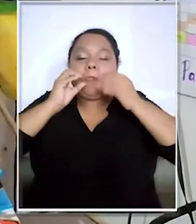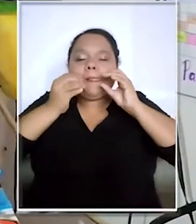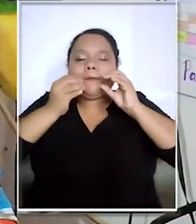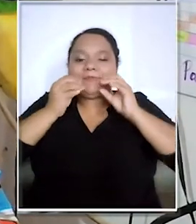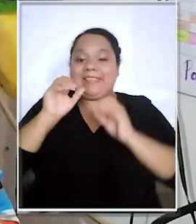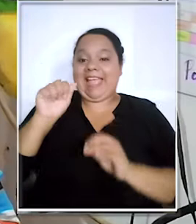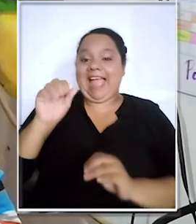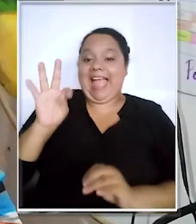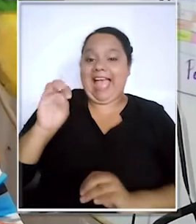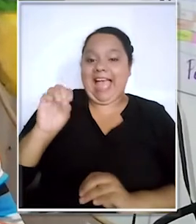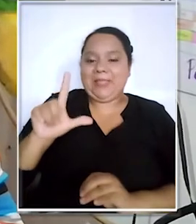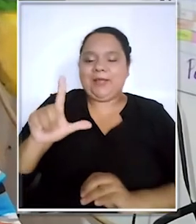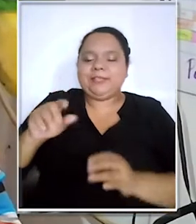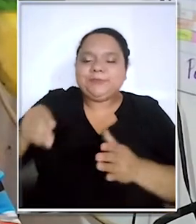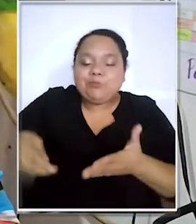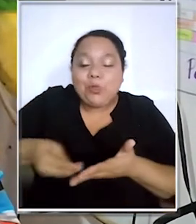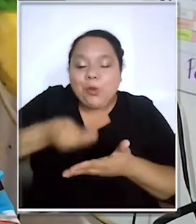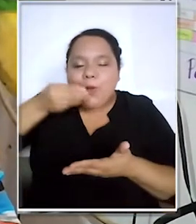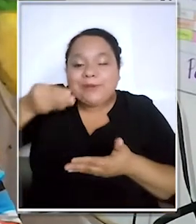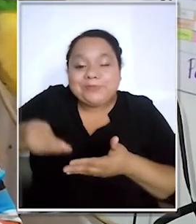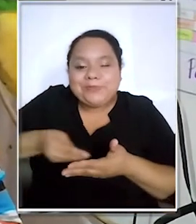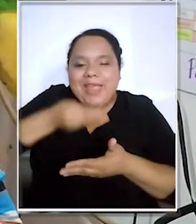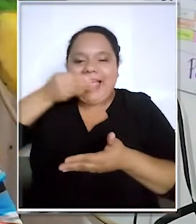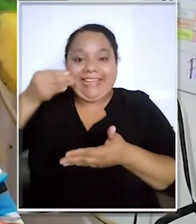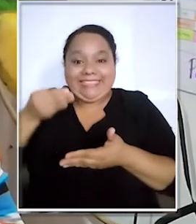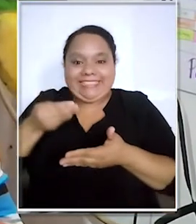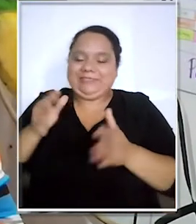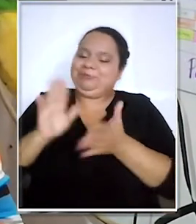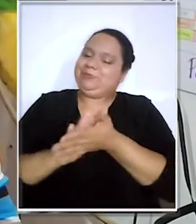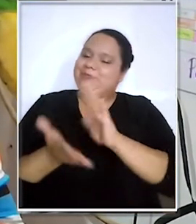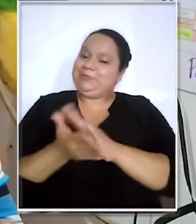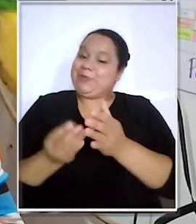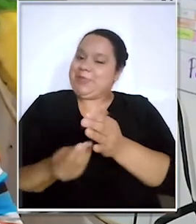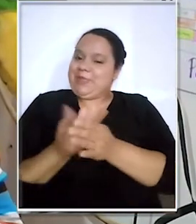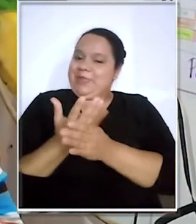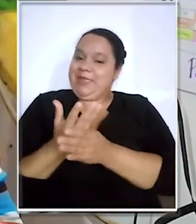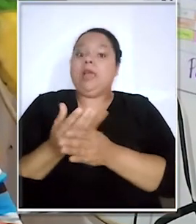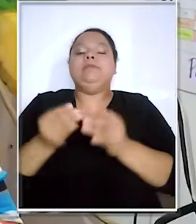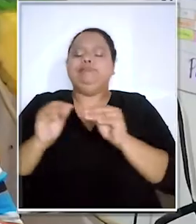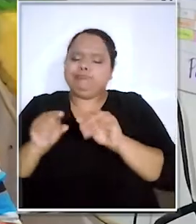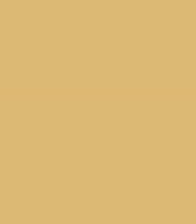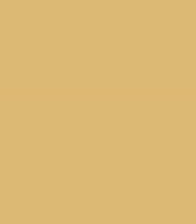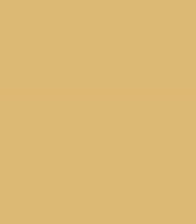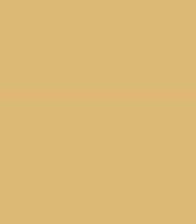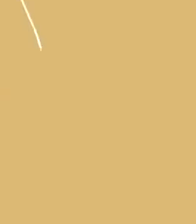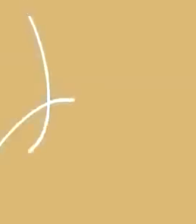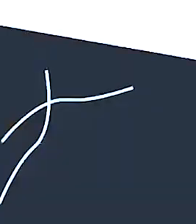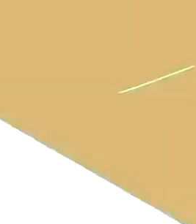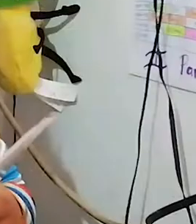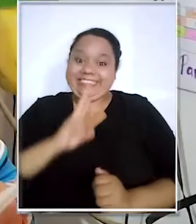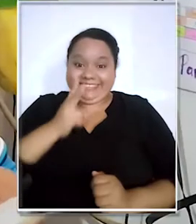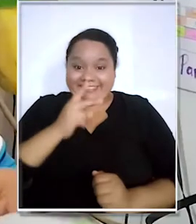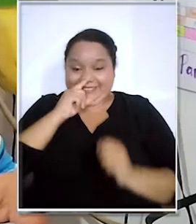en atol agrio. Las tortillas de maíz nuevo también sirven de alimento a las gallinas.